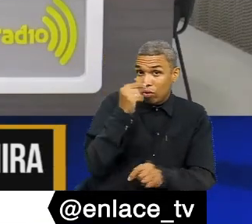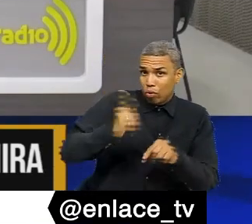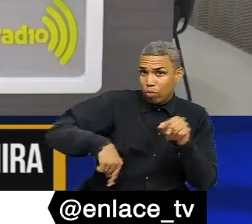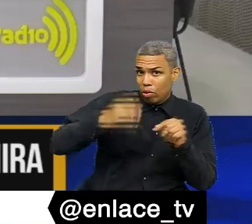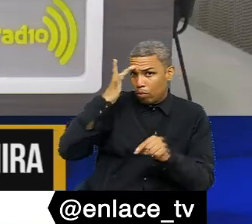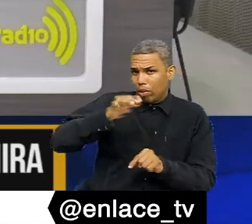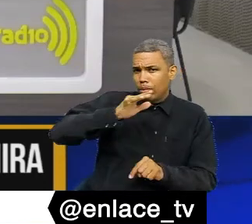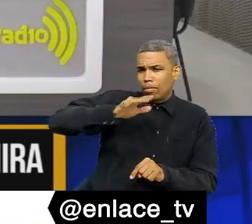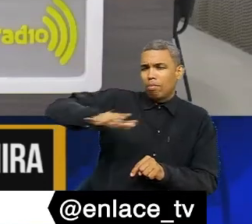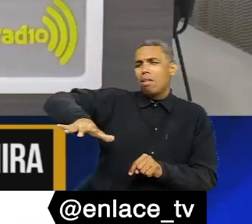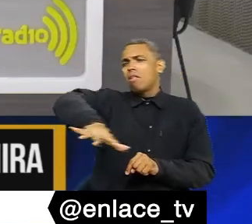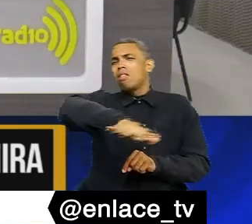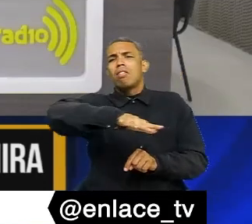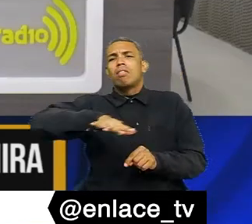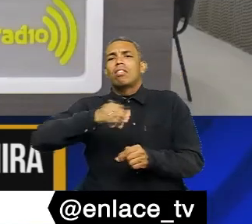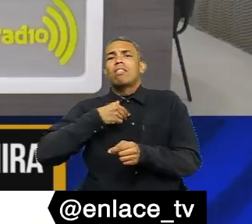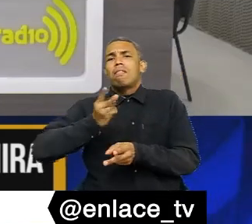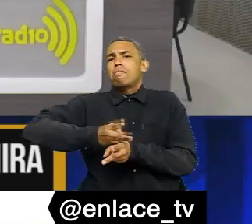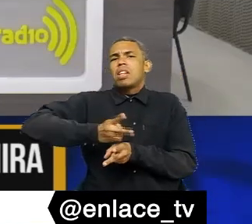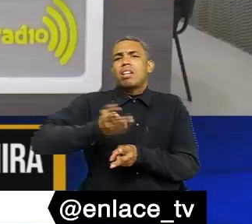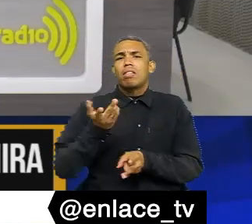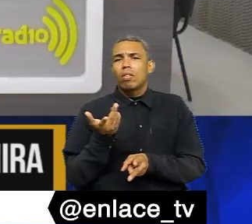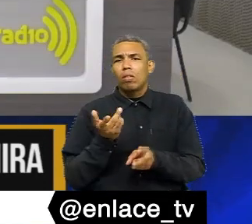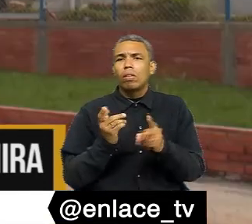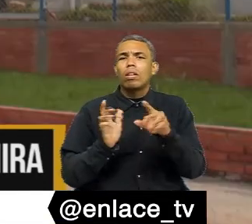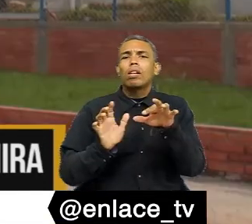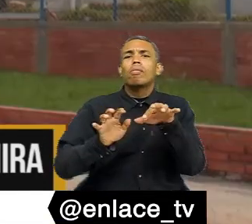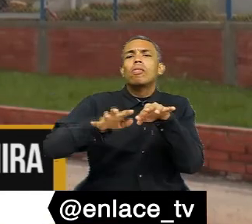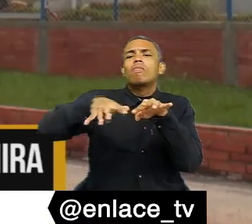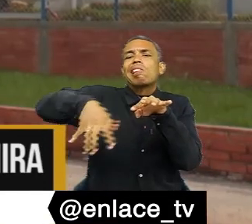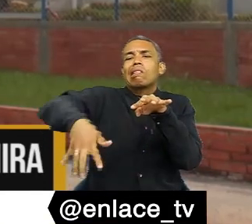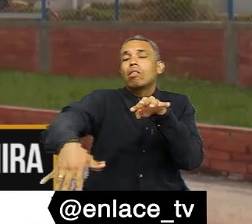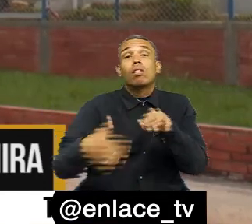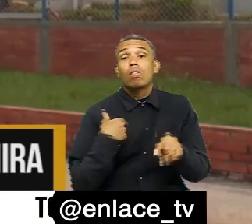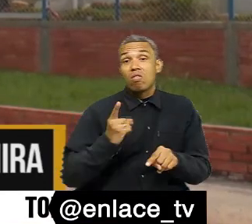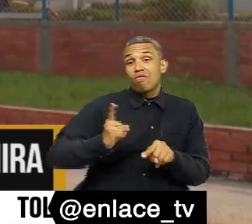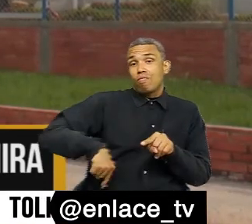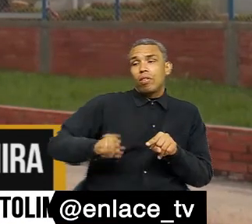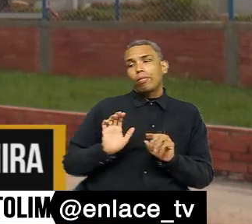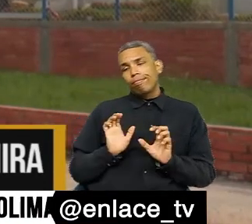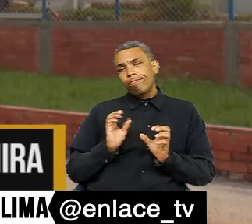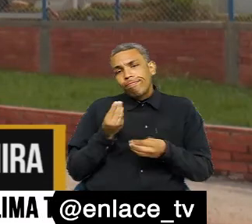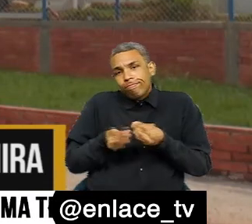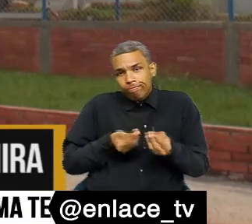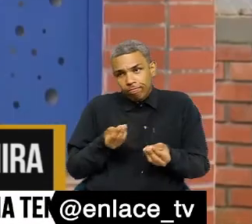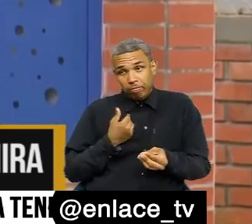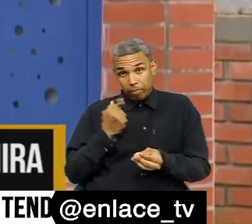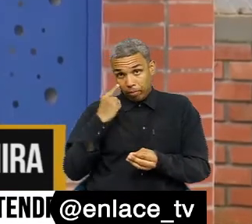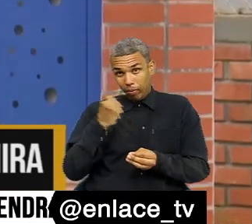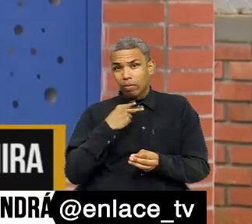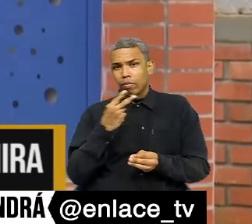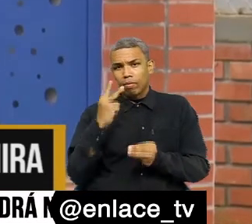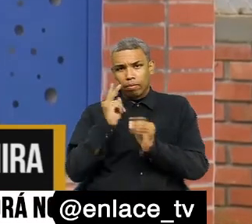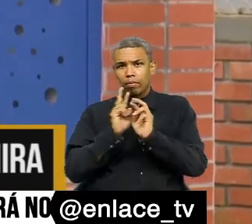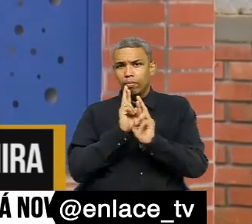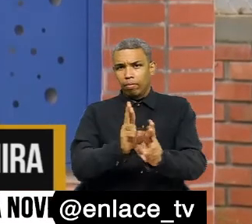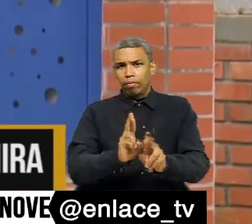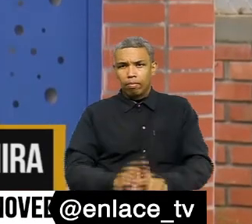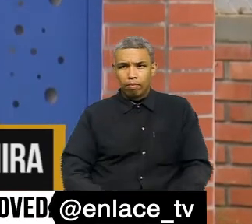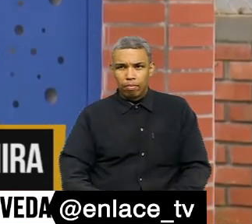administrador de la gerencia está en curso a cualquier investigación. Conscientes de la situación y de la necesidad, desde la empresa Aguas de Barranca